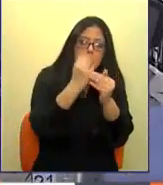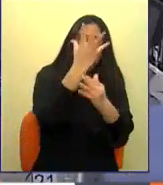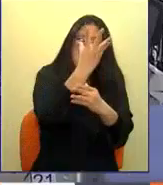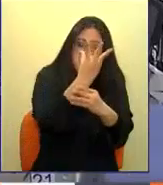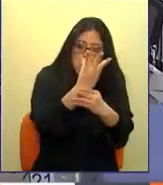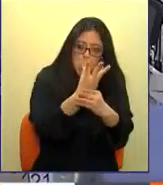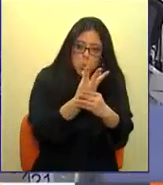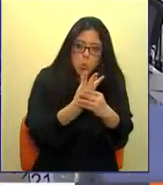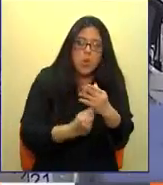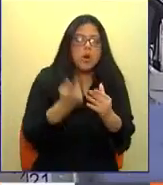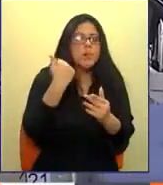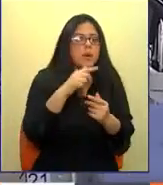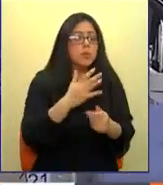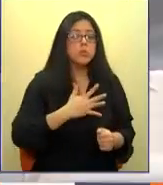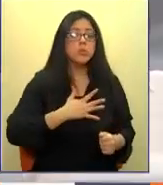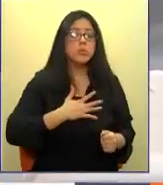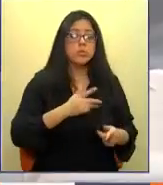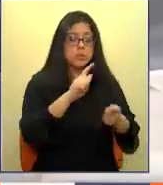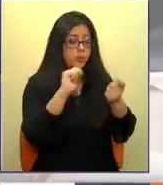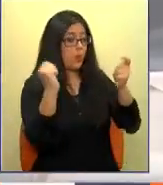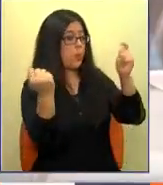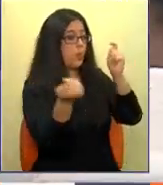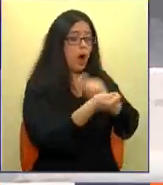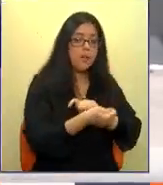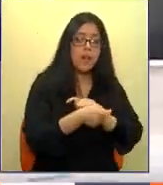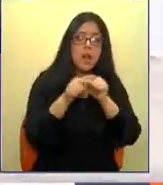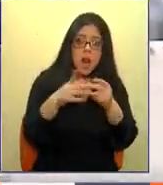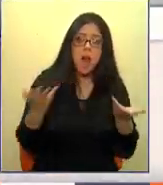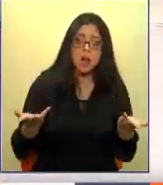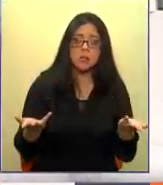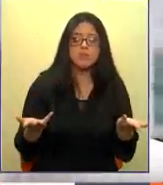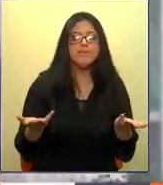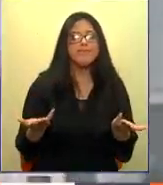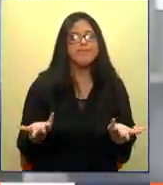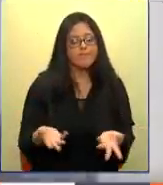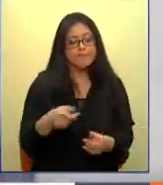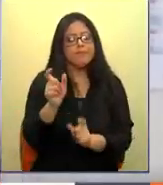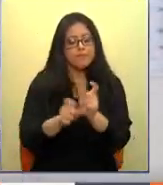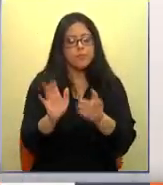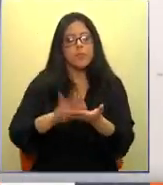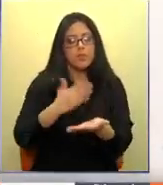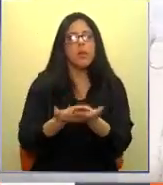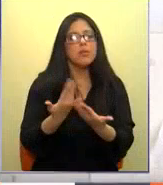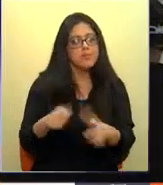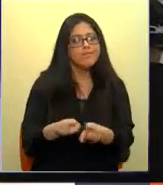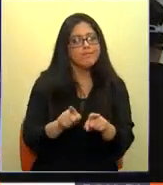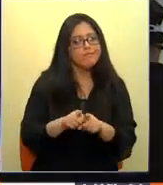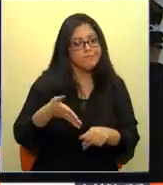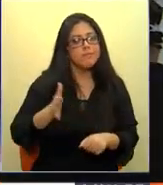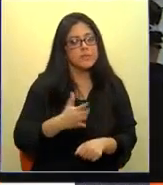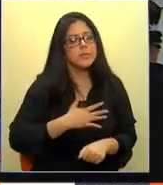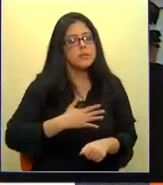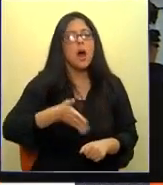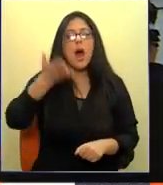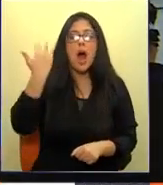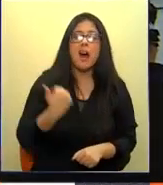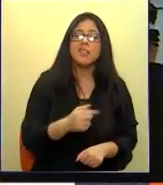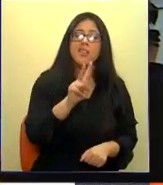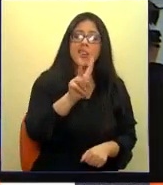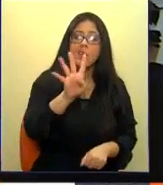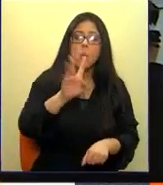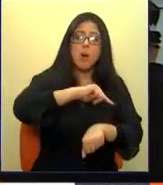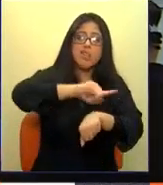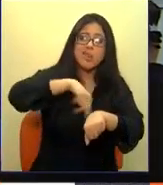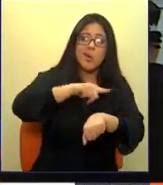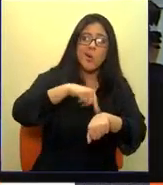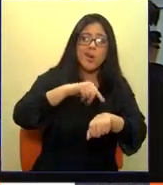a vivir nuevamente episodios críticos está presente en el personal de la salud. Estábamos las 24 horas,